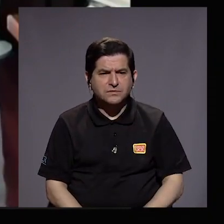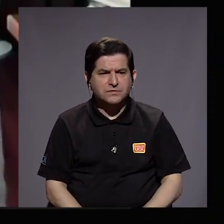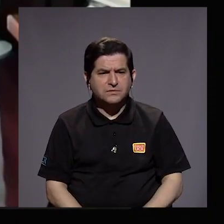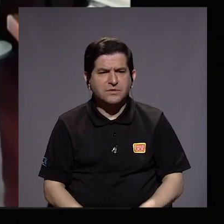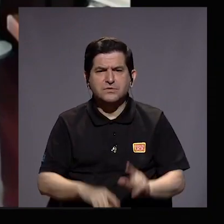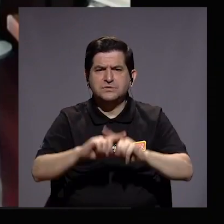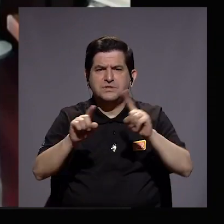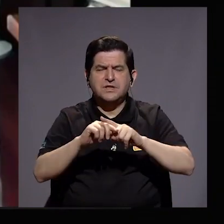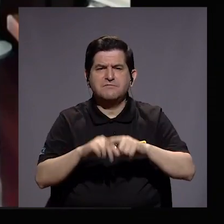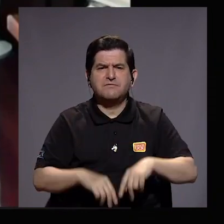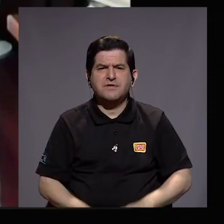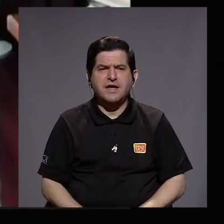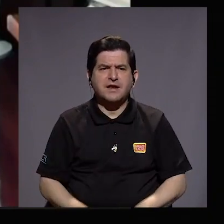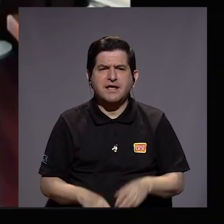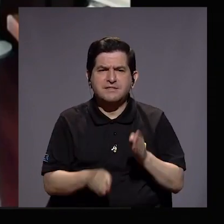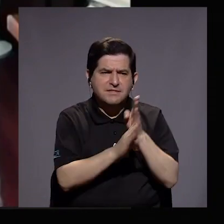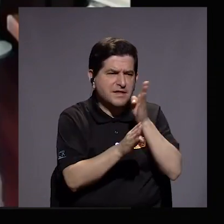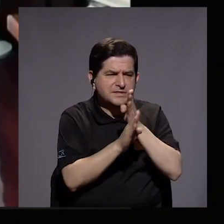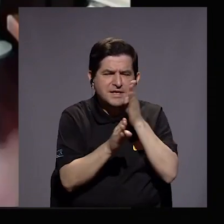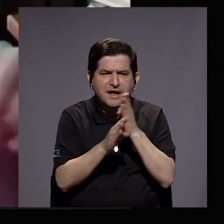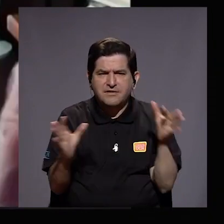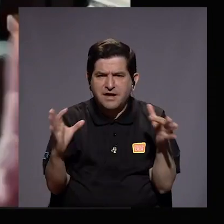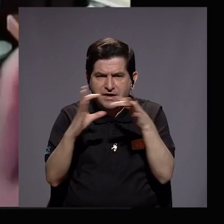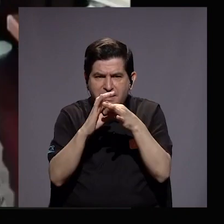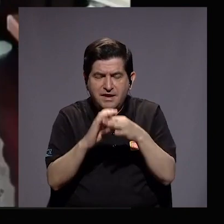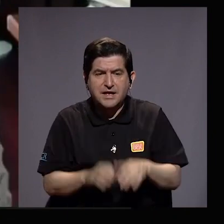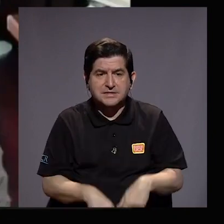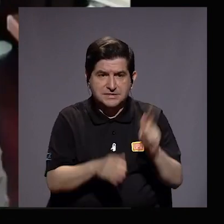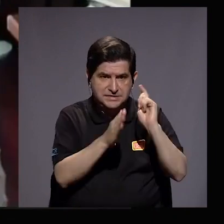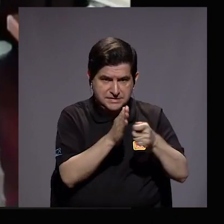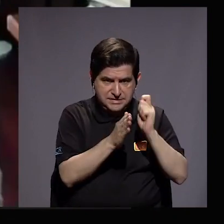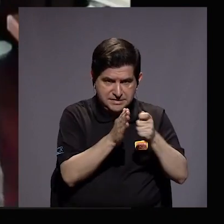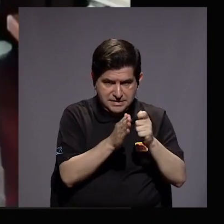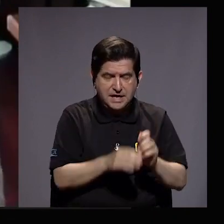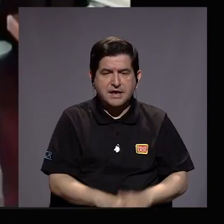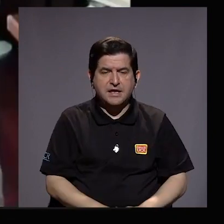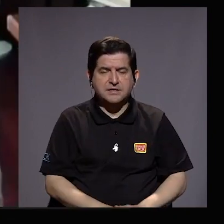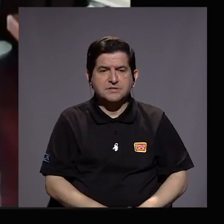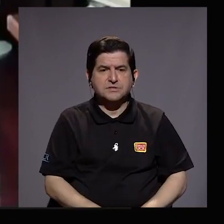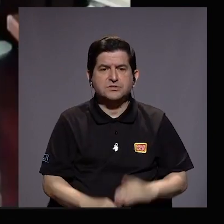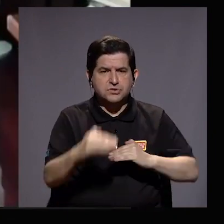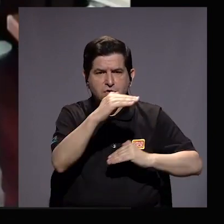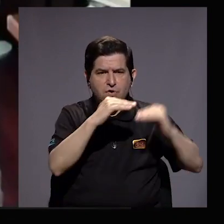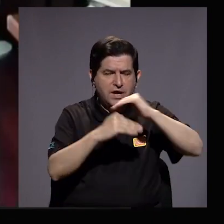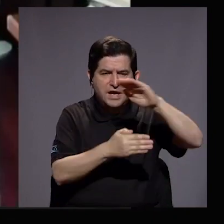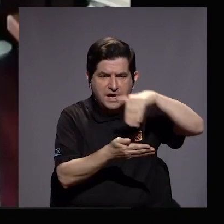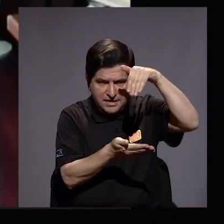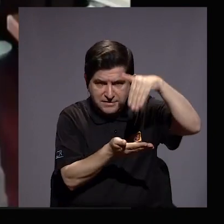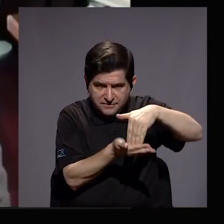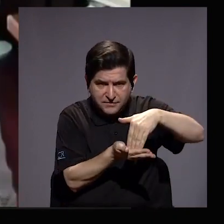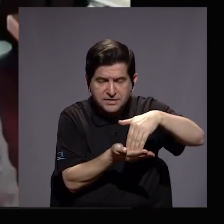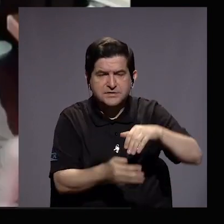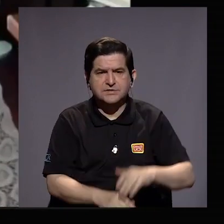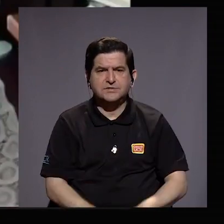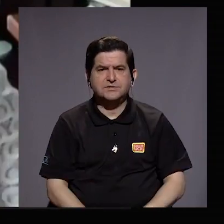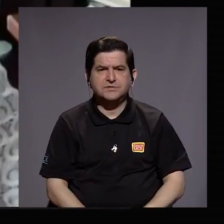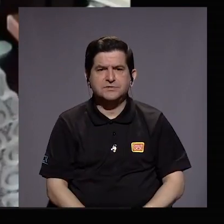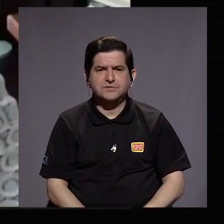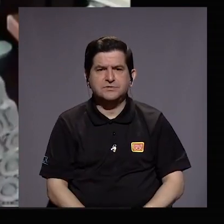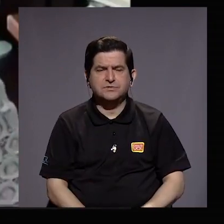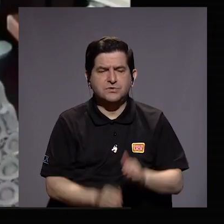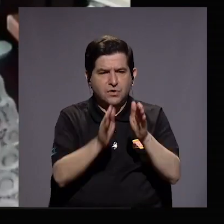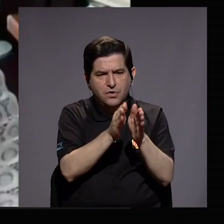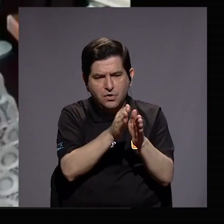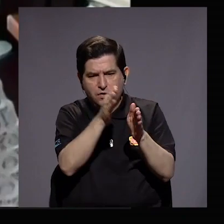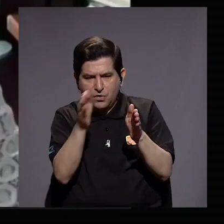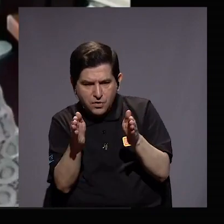varias materias o varias carreras. Derecho, como en el edificio central propiamente, hacia